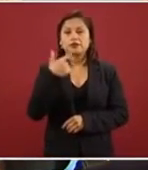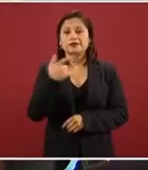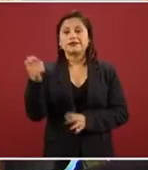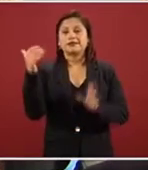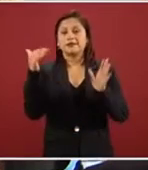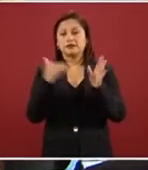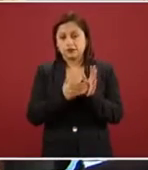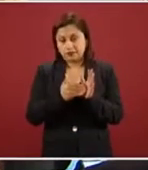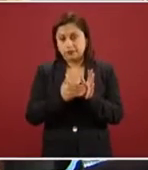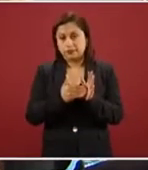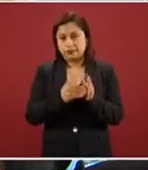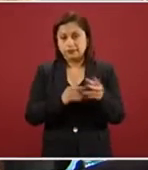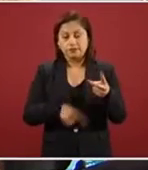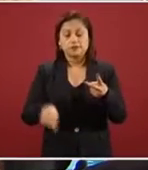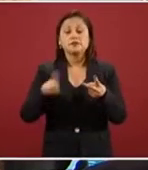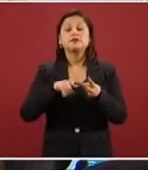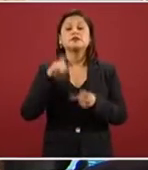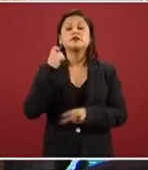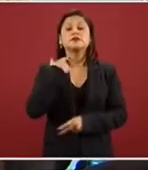Calderón